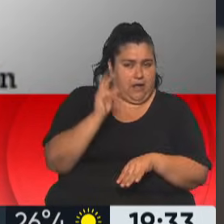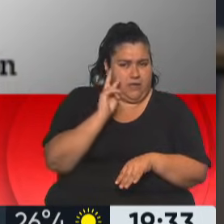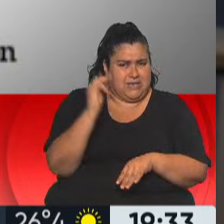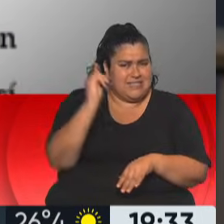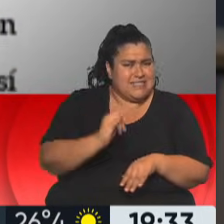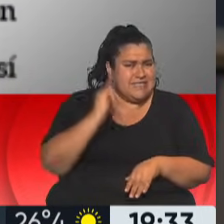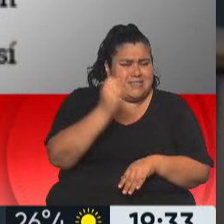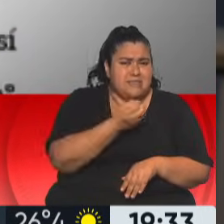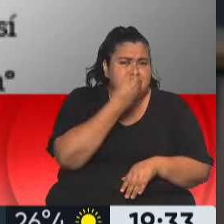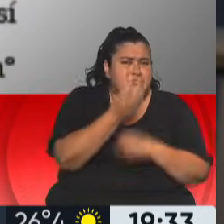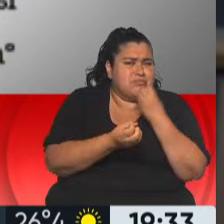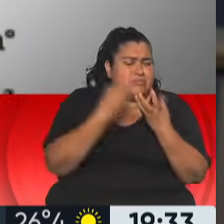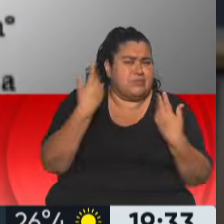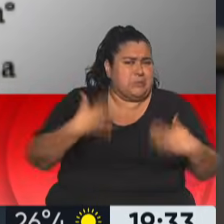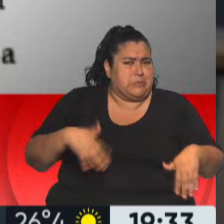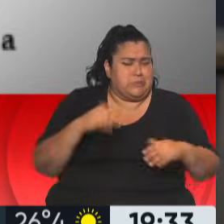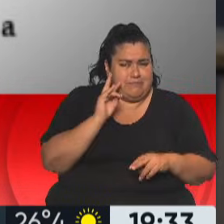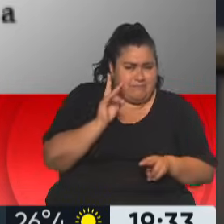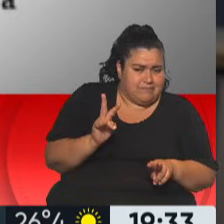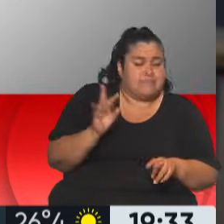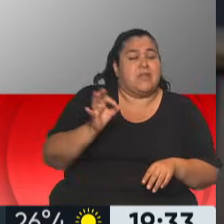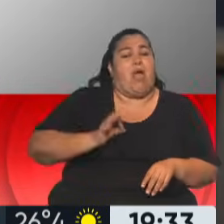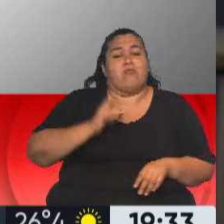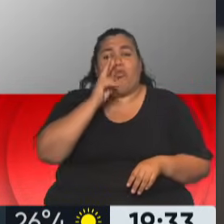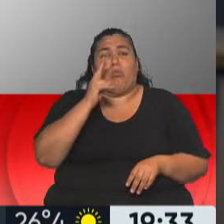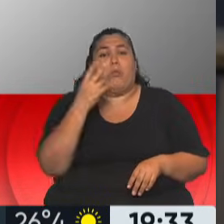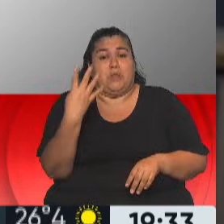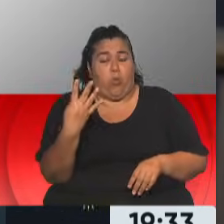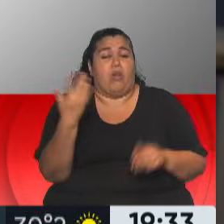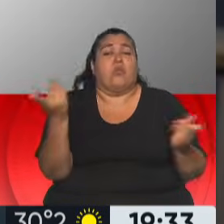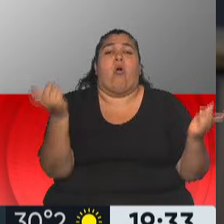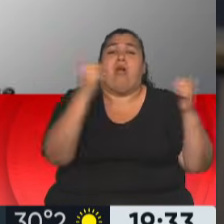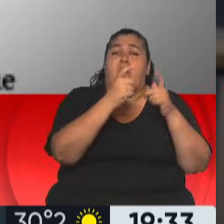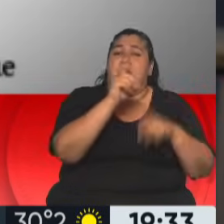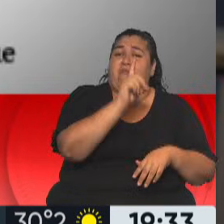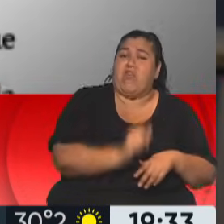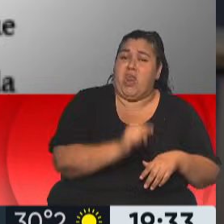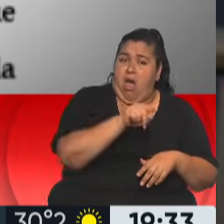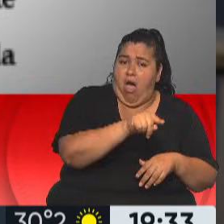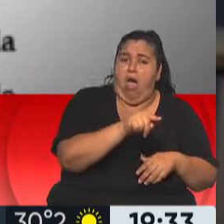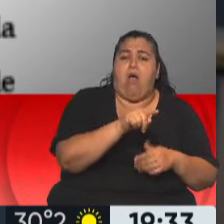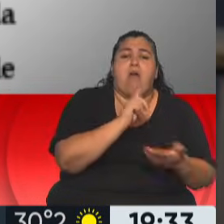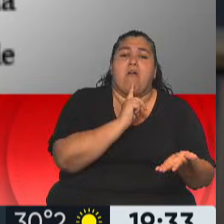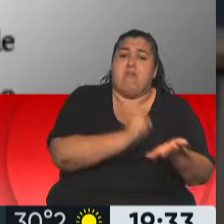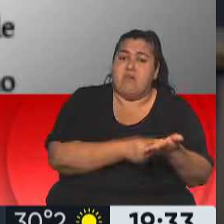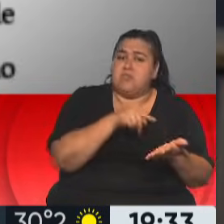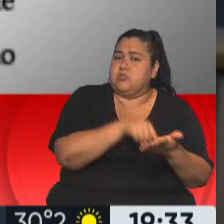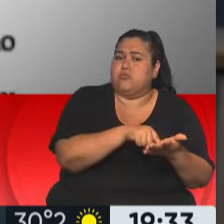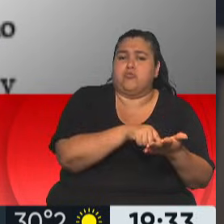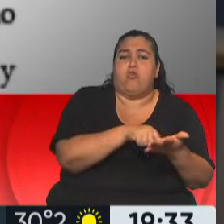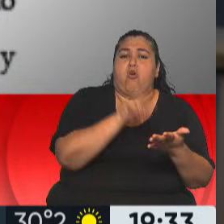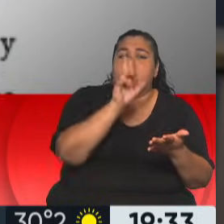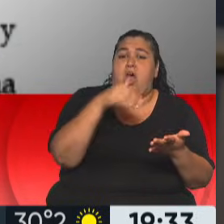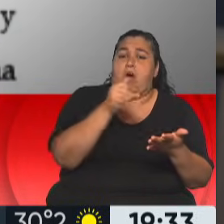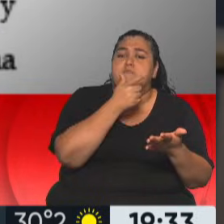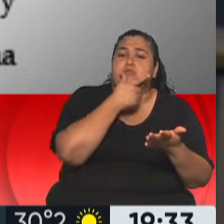desgarradores. Y finalmente, en el año 2024, la Cámara Federal revoca una decisión tomada por Sebastián Ramos, que